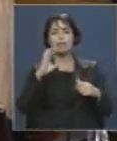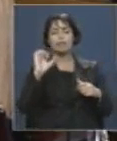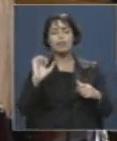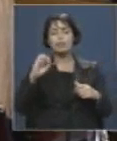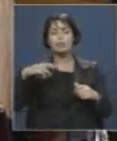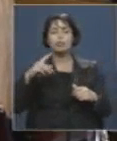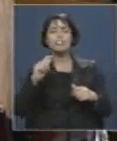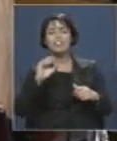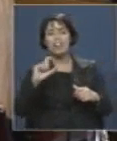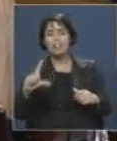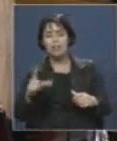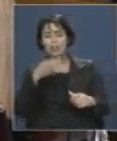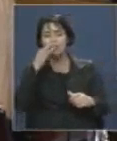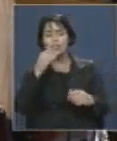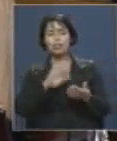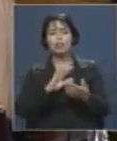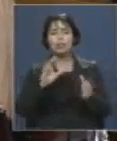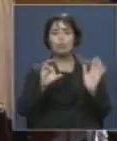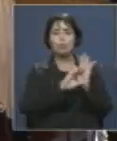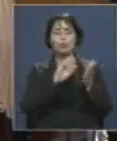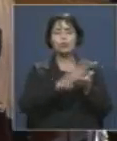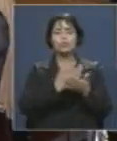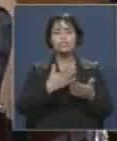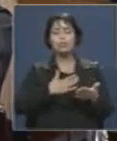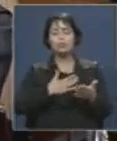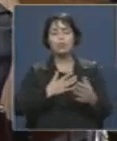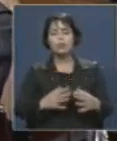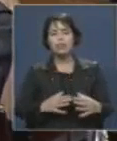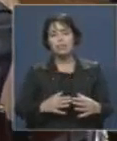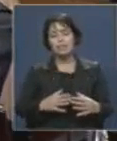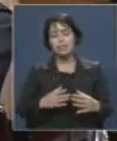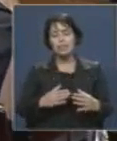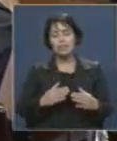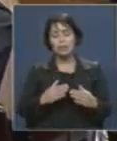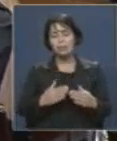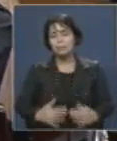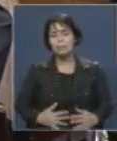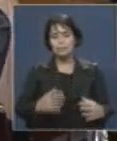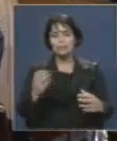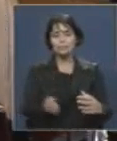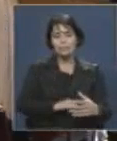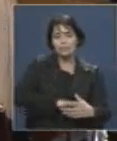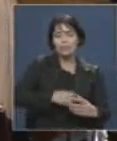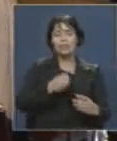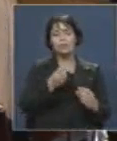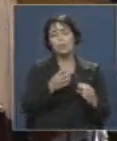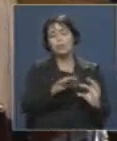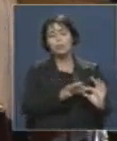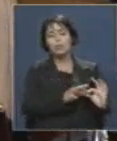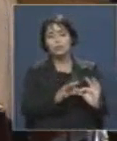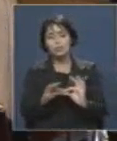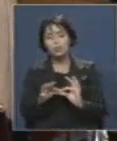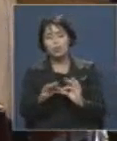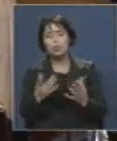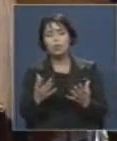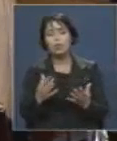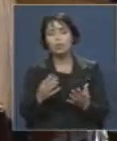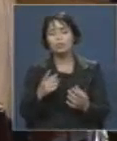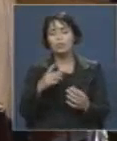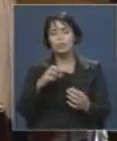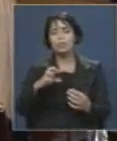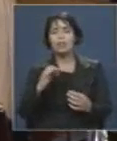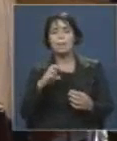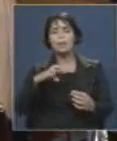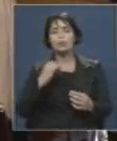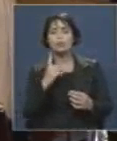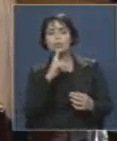Código Sanitario que mantuvo la interrupción del embarazo por razones terapéuticas. O por su parte, cuando el propio presidente Allende en su mensaje del